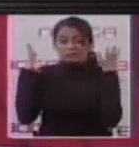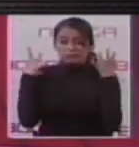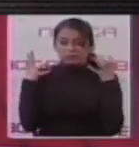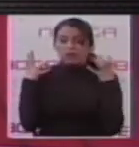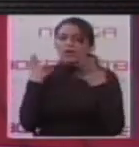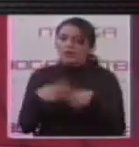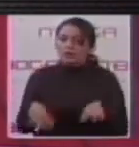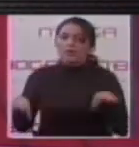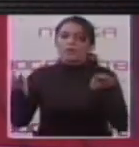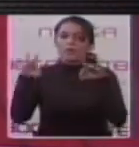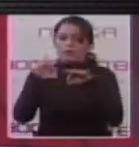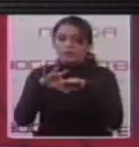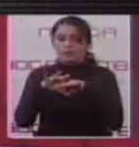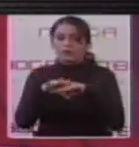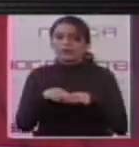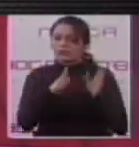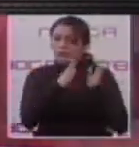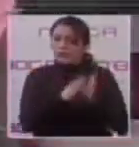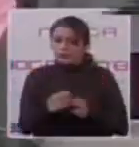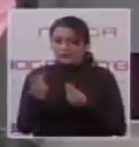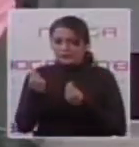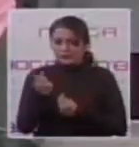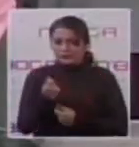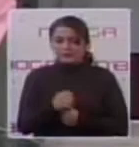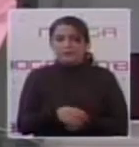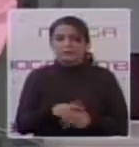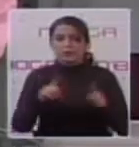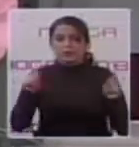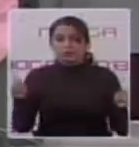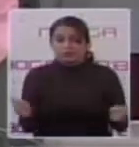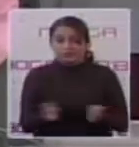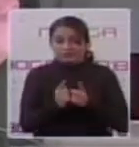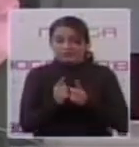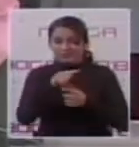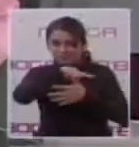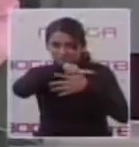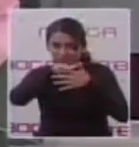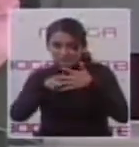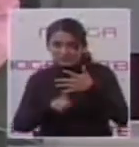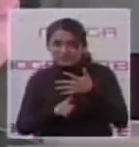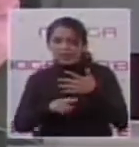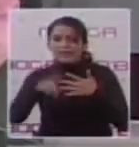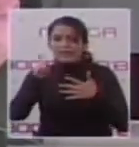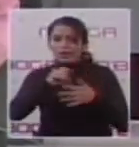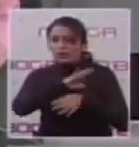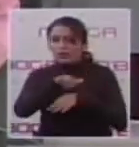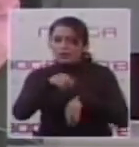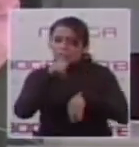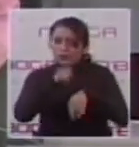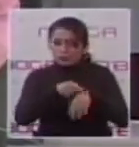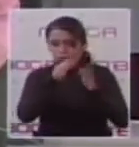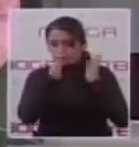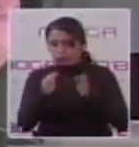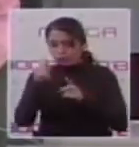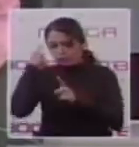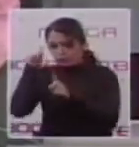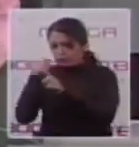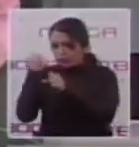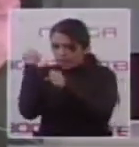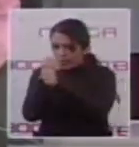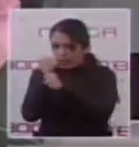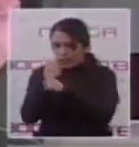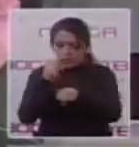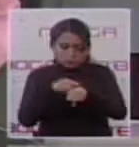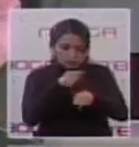es gastar sin medida. Pues bien, en resumen, pues deben dedicarle el tiempo justo a su proyecto y sacar tiempo